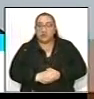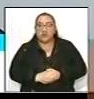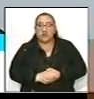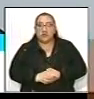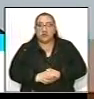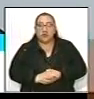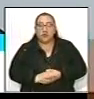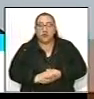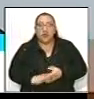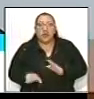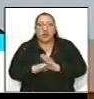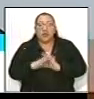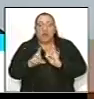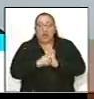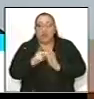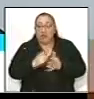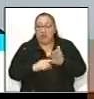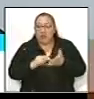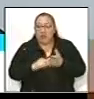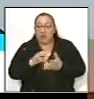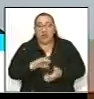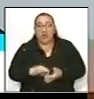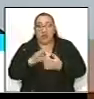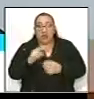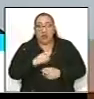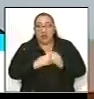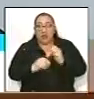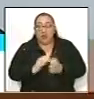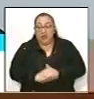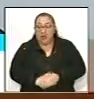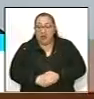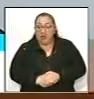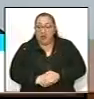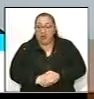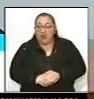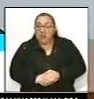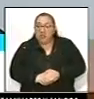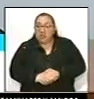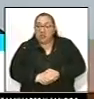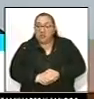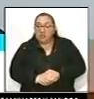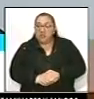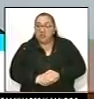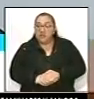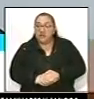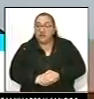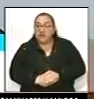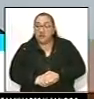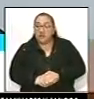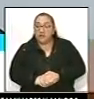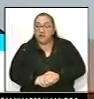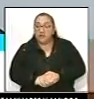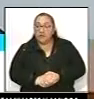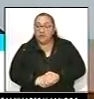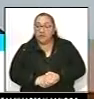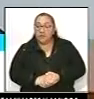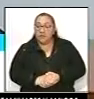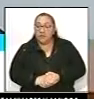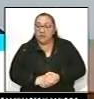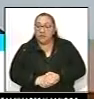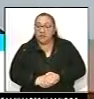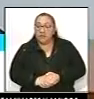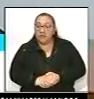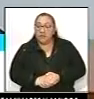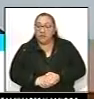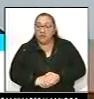la base legal de beca 18 para exclusivamente repares, no nos pidan las notas, ¿no? Luego,